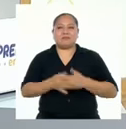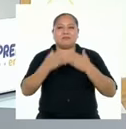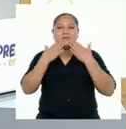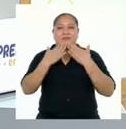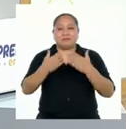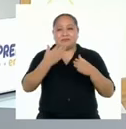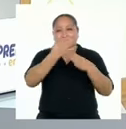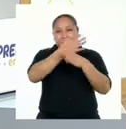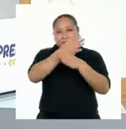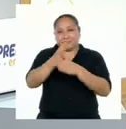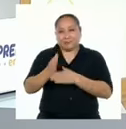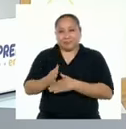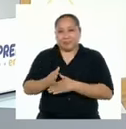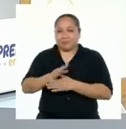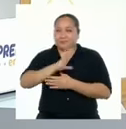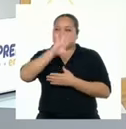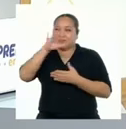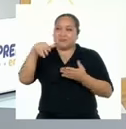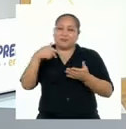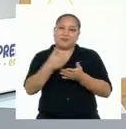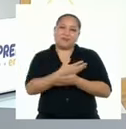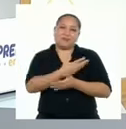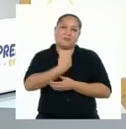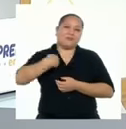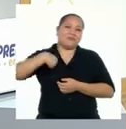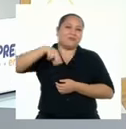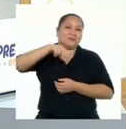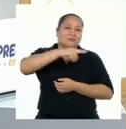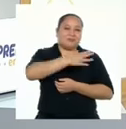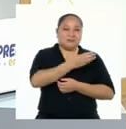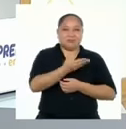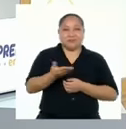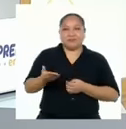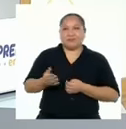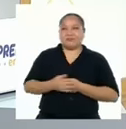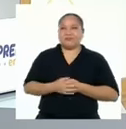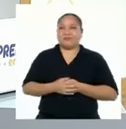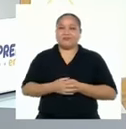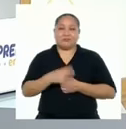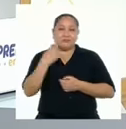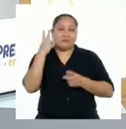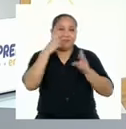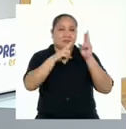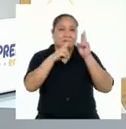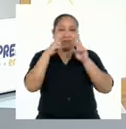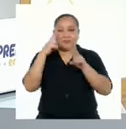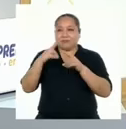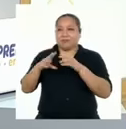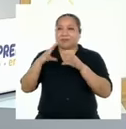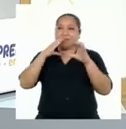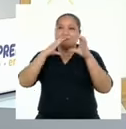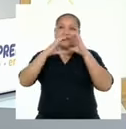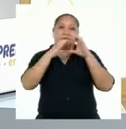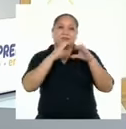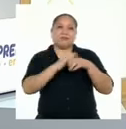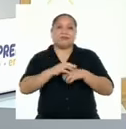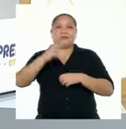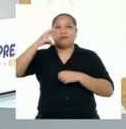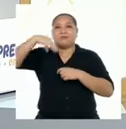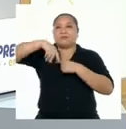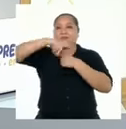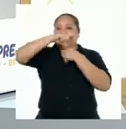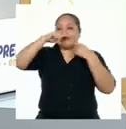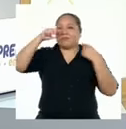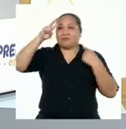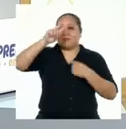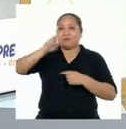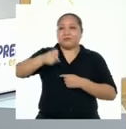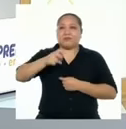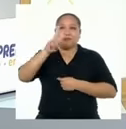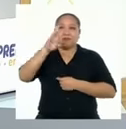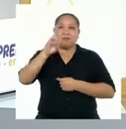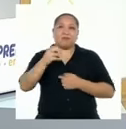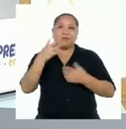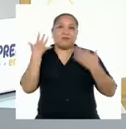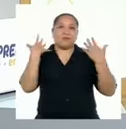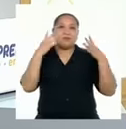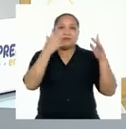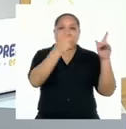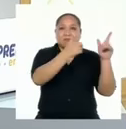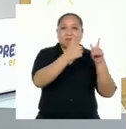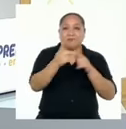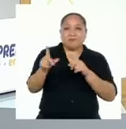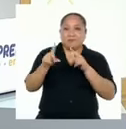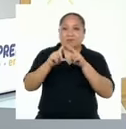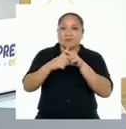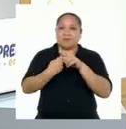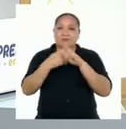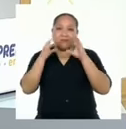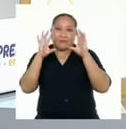Gracias por compartir con todas y todos nosotros. Como hemos ido conversando, era marzo del 2020. Ya estabas listo para